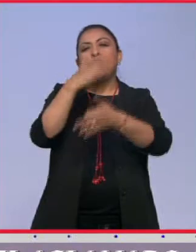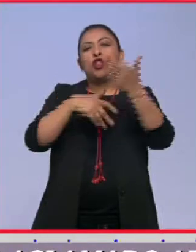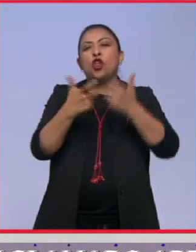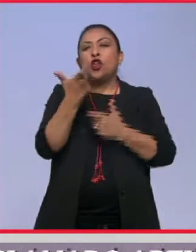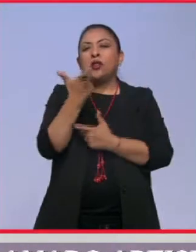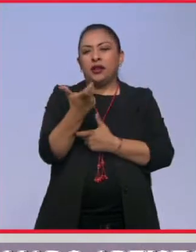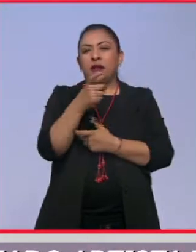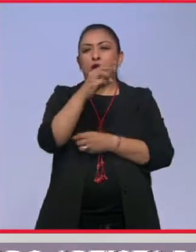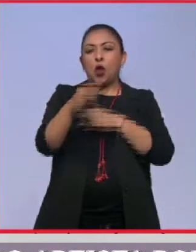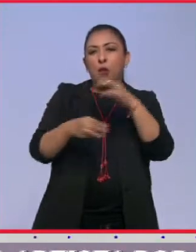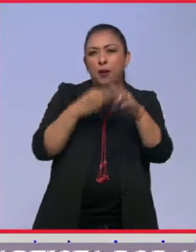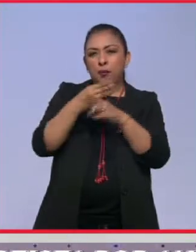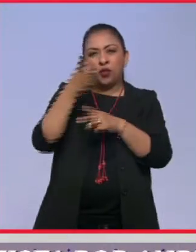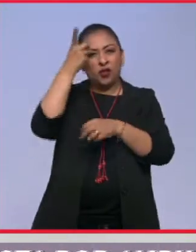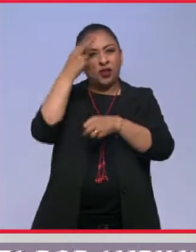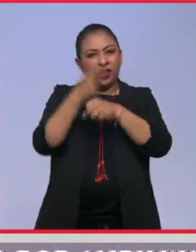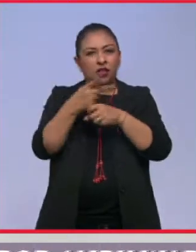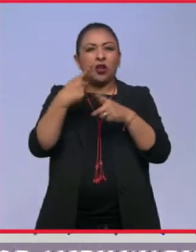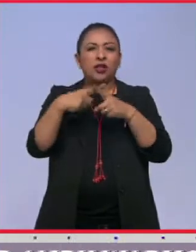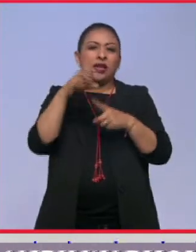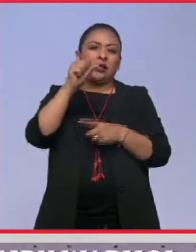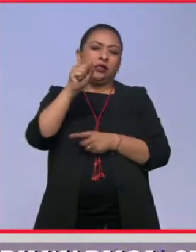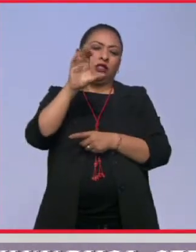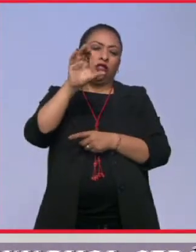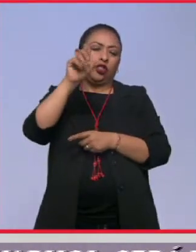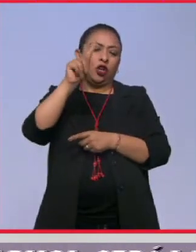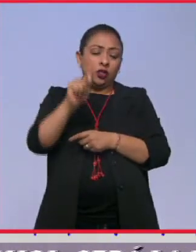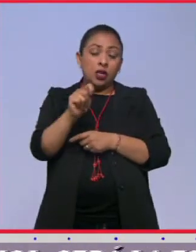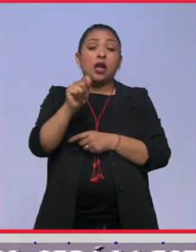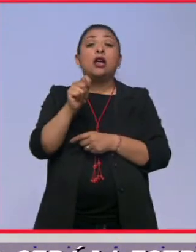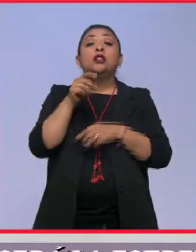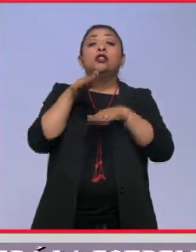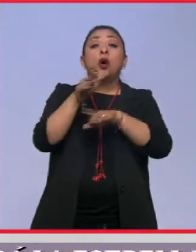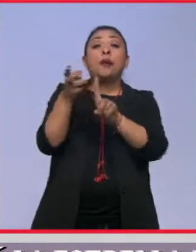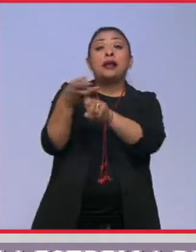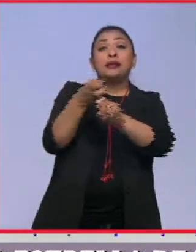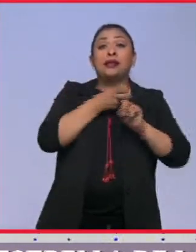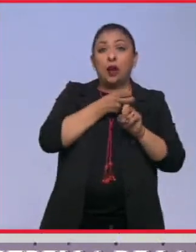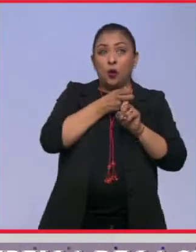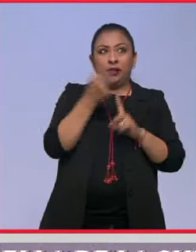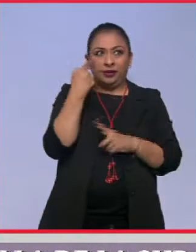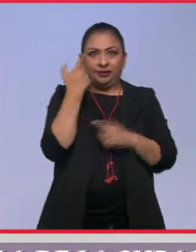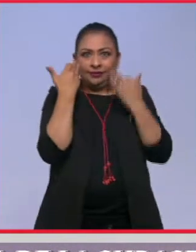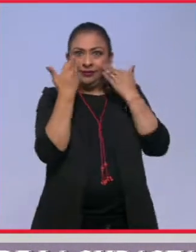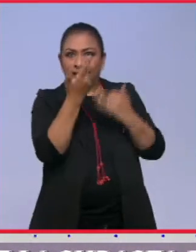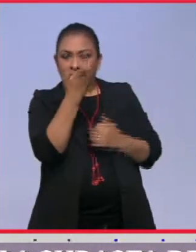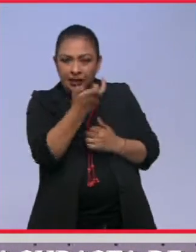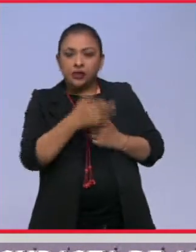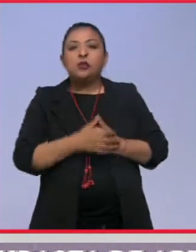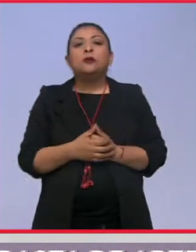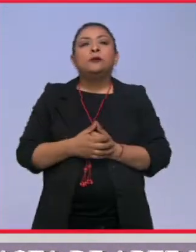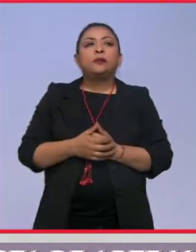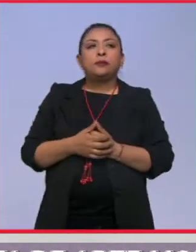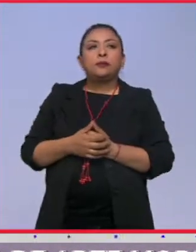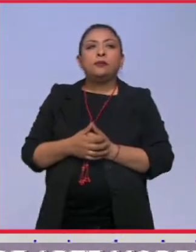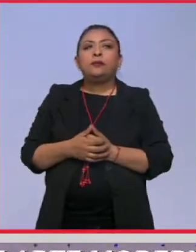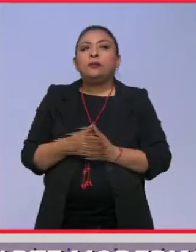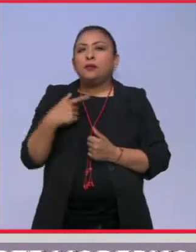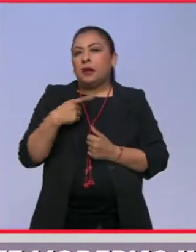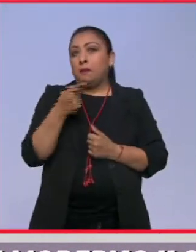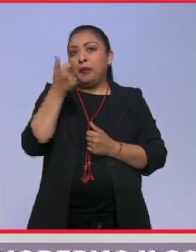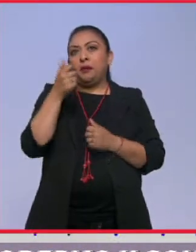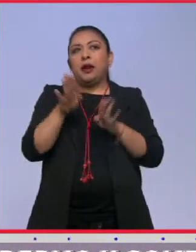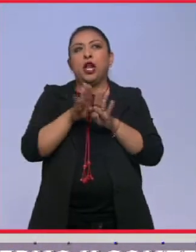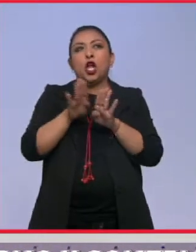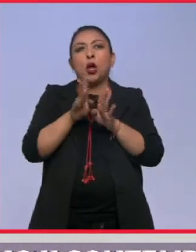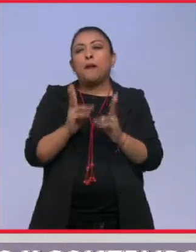por Ridley Scott. Es una película que gira en torno al secuestro, ahí lo estamos viendo. Y estamos viendo el primer tráiler,